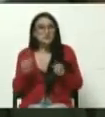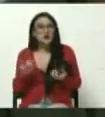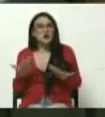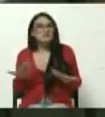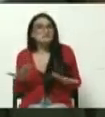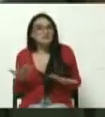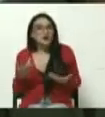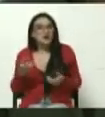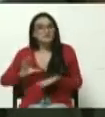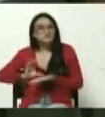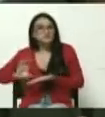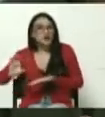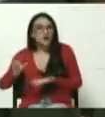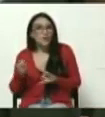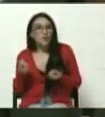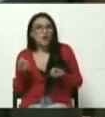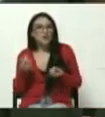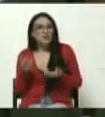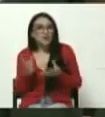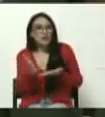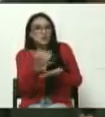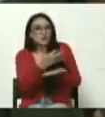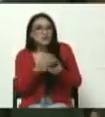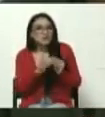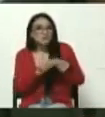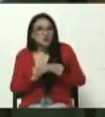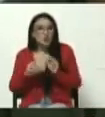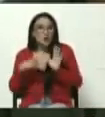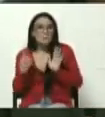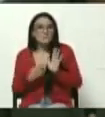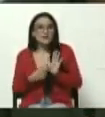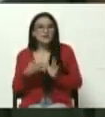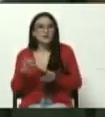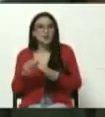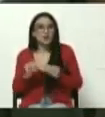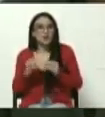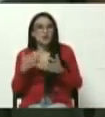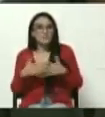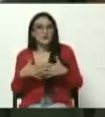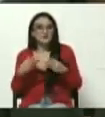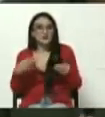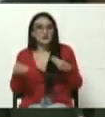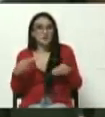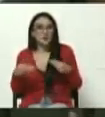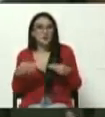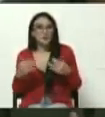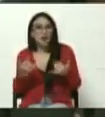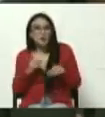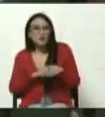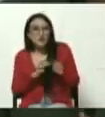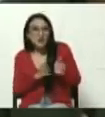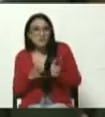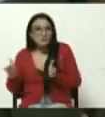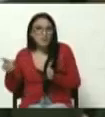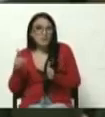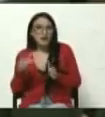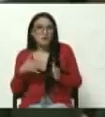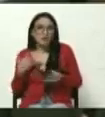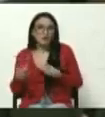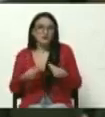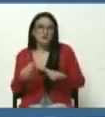que invertirse para poder recuperar monómeros? Y bueno, no sé si hay también un tiempo estimado para que esto se